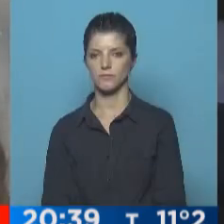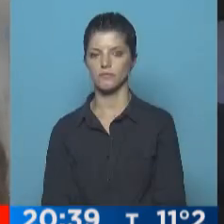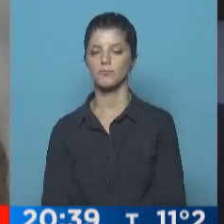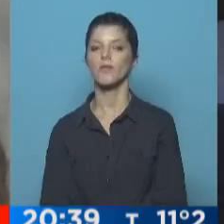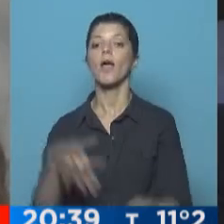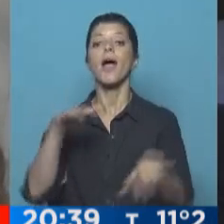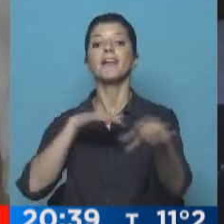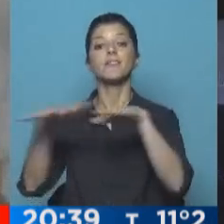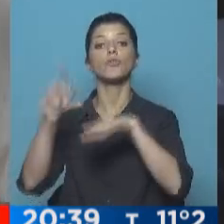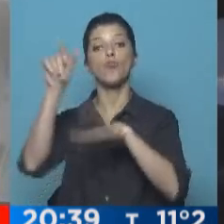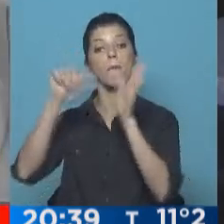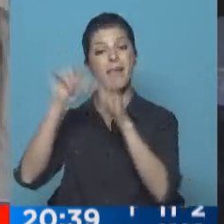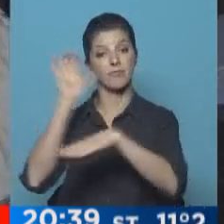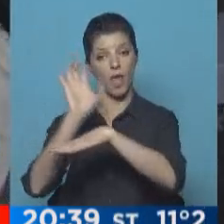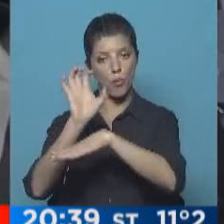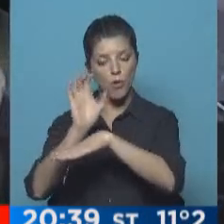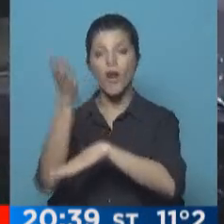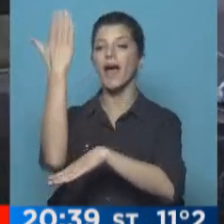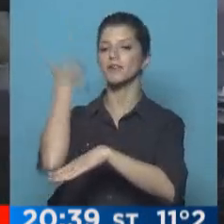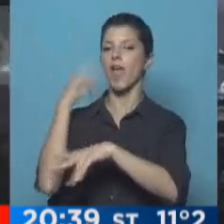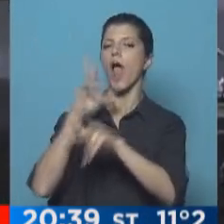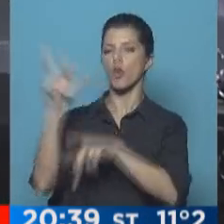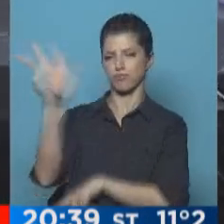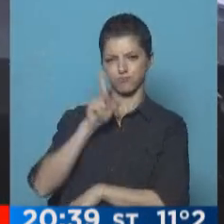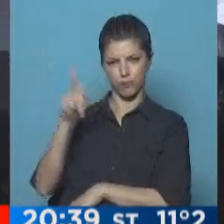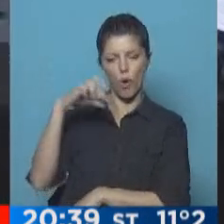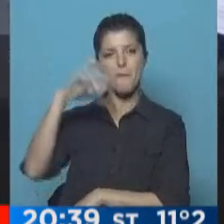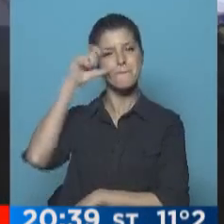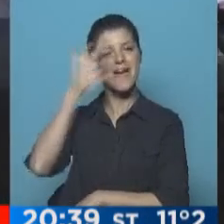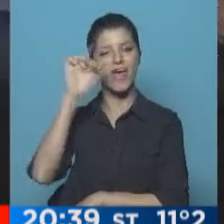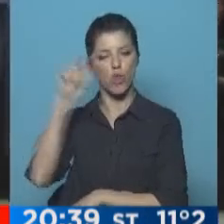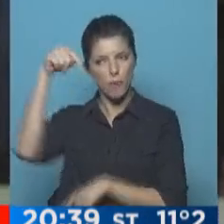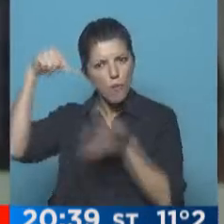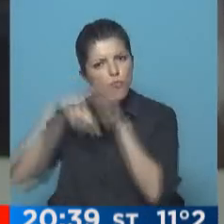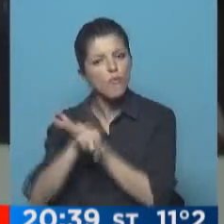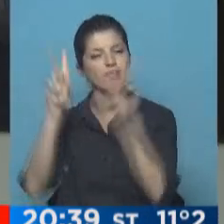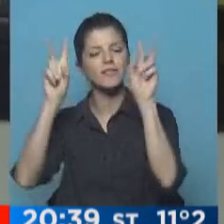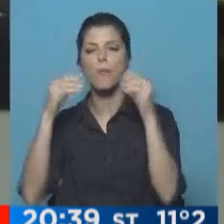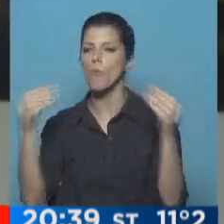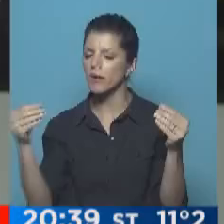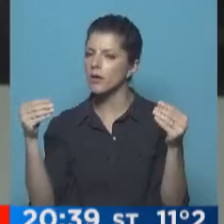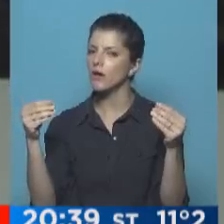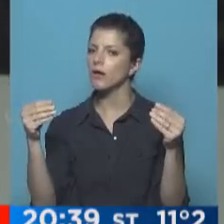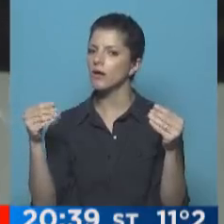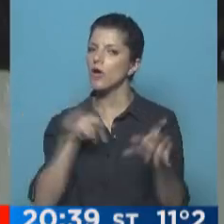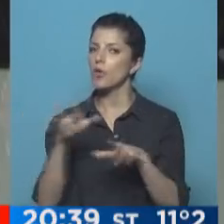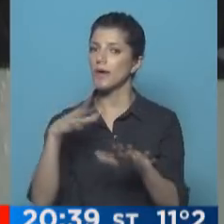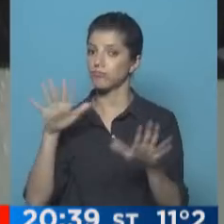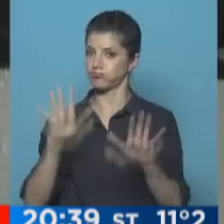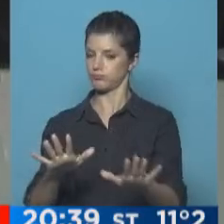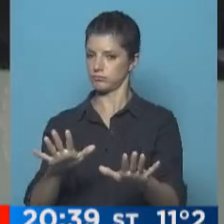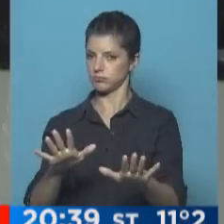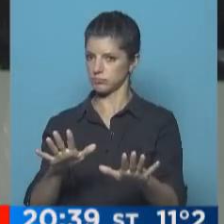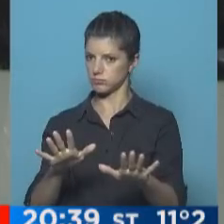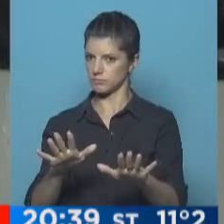situación en Ecuador. Ayer había brindado algunos detalles Pedro Brügger, hoy los profundiza porque, Pedro, tenemos entendido que hubo una medida de fuerza hoy en ese